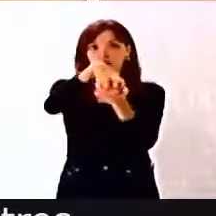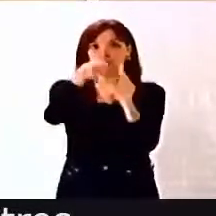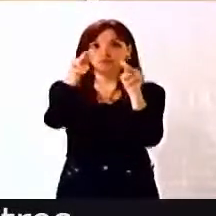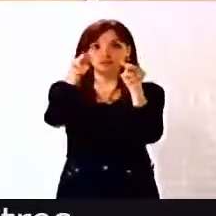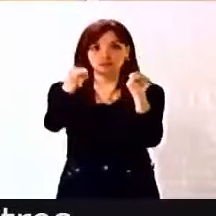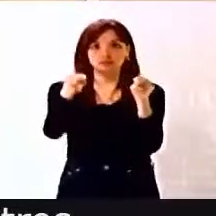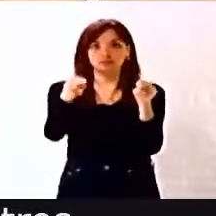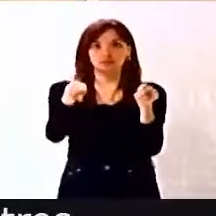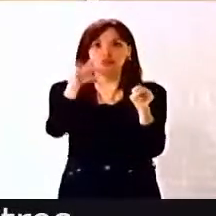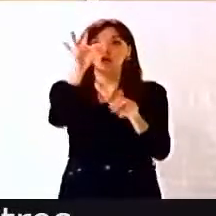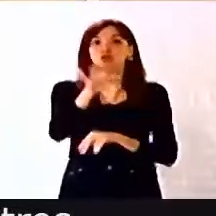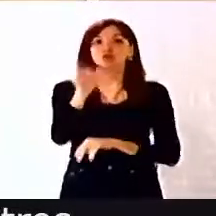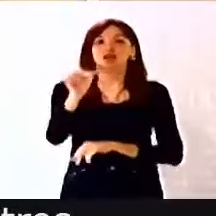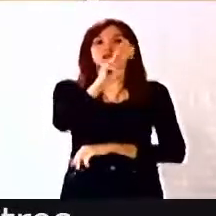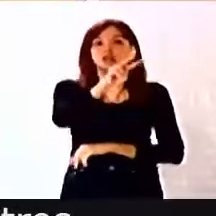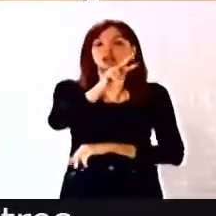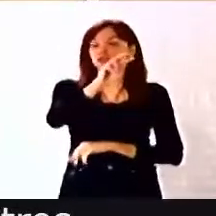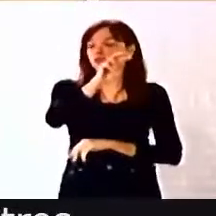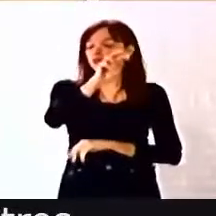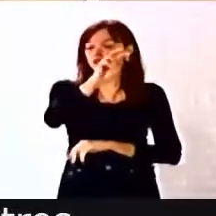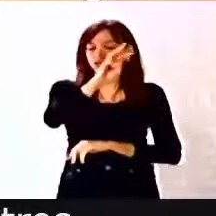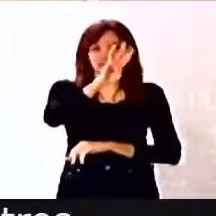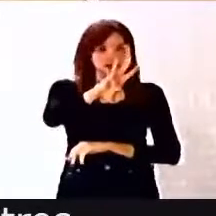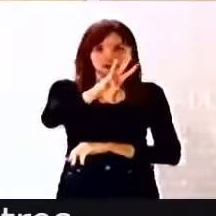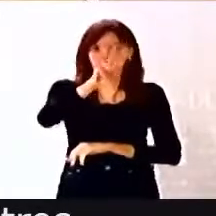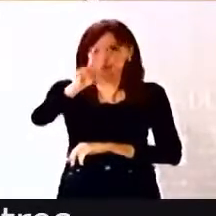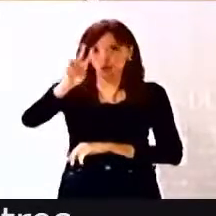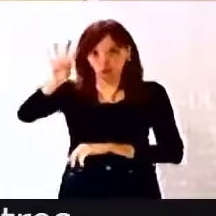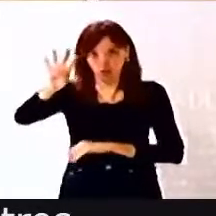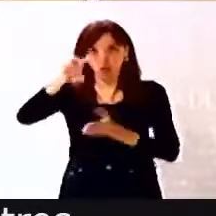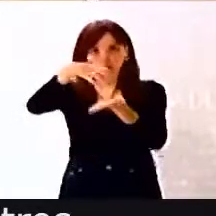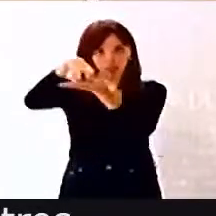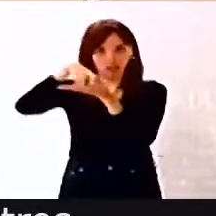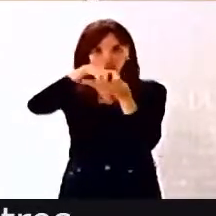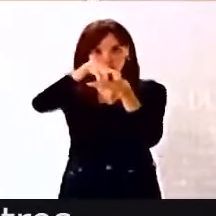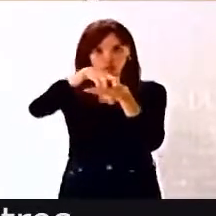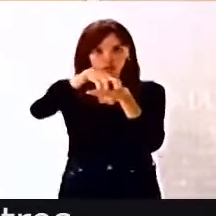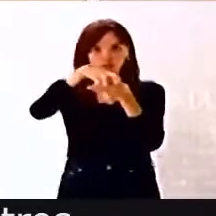los 324 que tiene Extremadura que